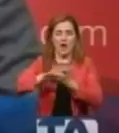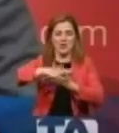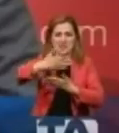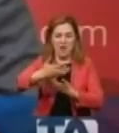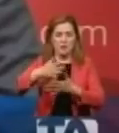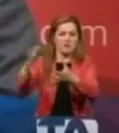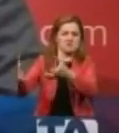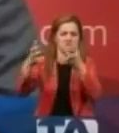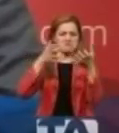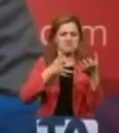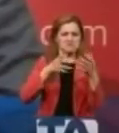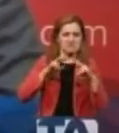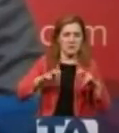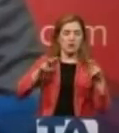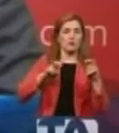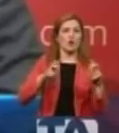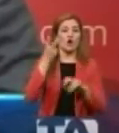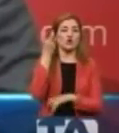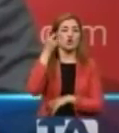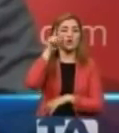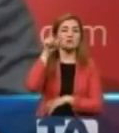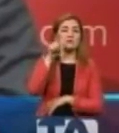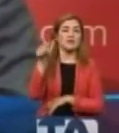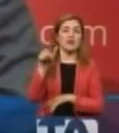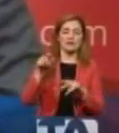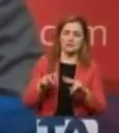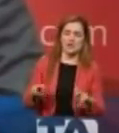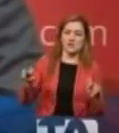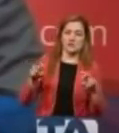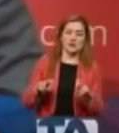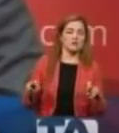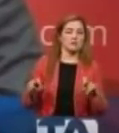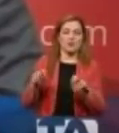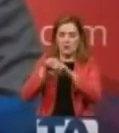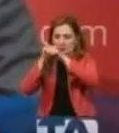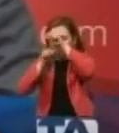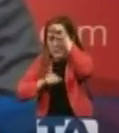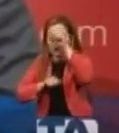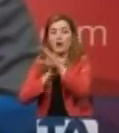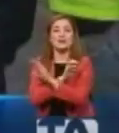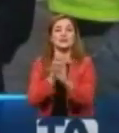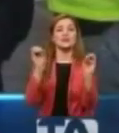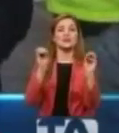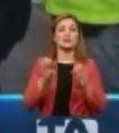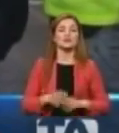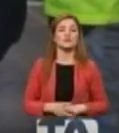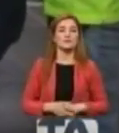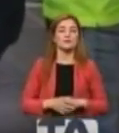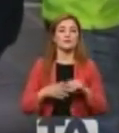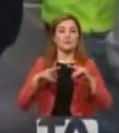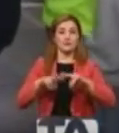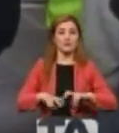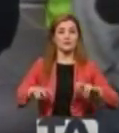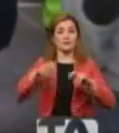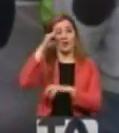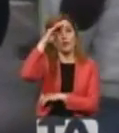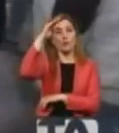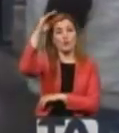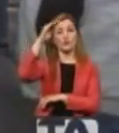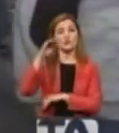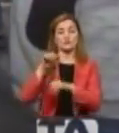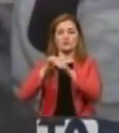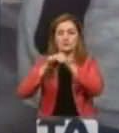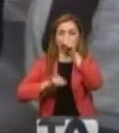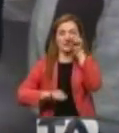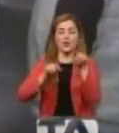hicieron pericias por 12 fiscales anteriores y nunca encontraron absolutamente nada. En las investigaciones, la policía halló,